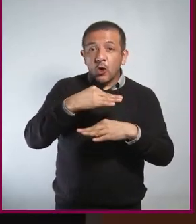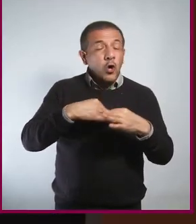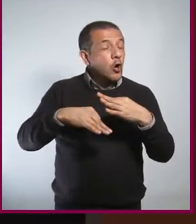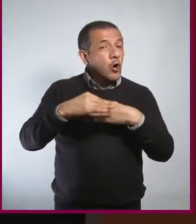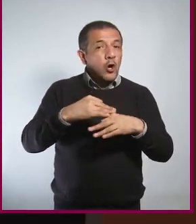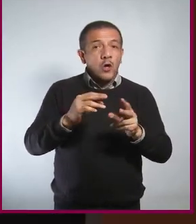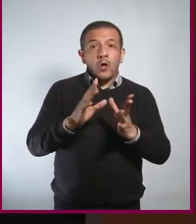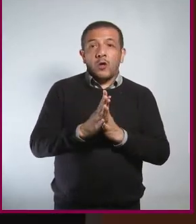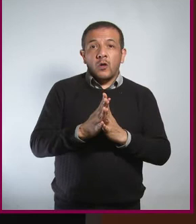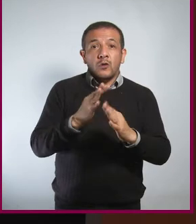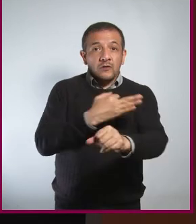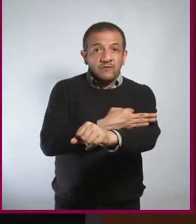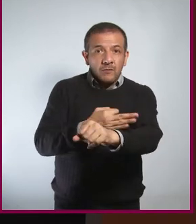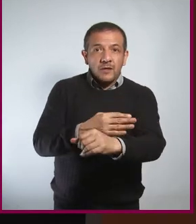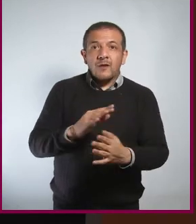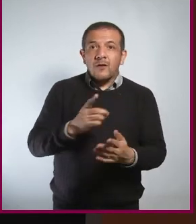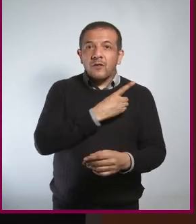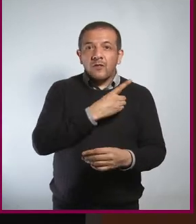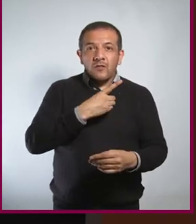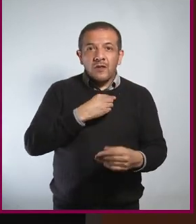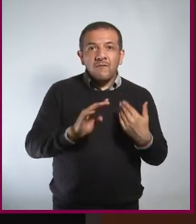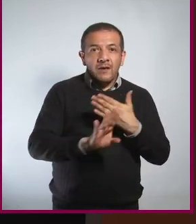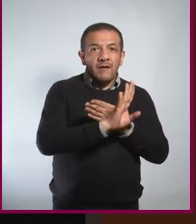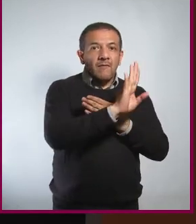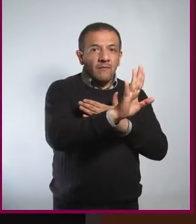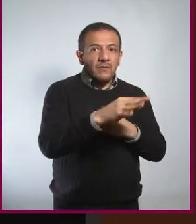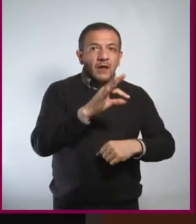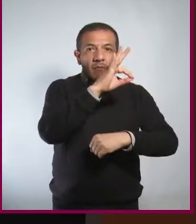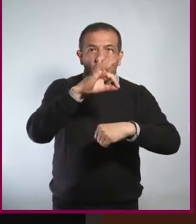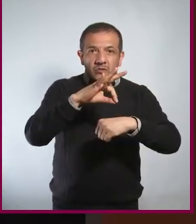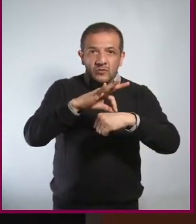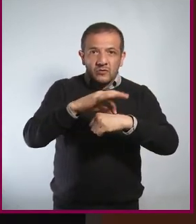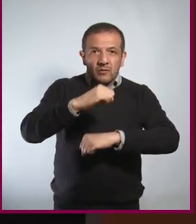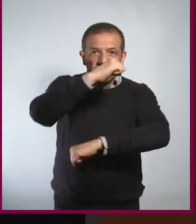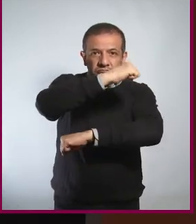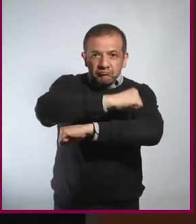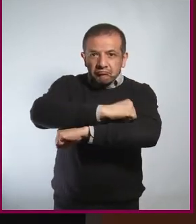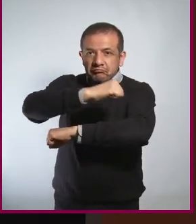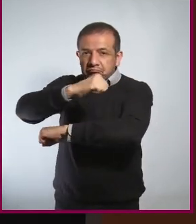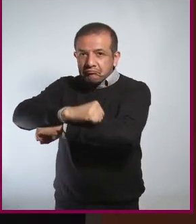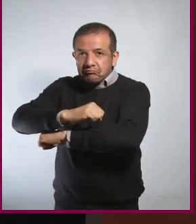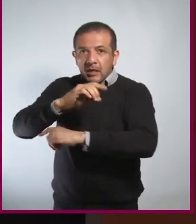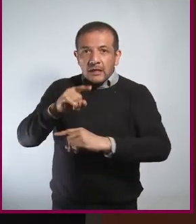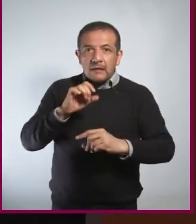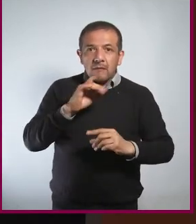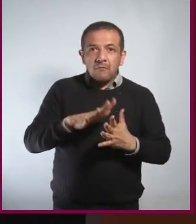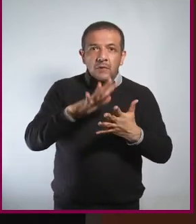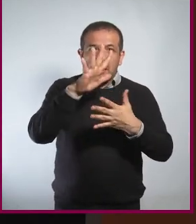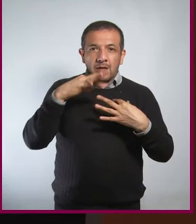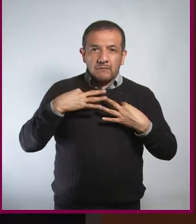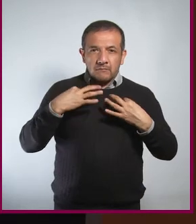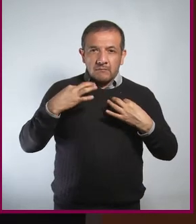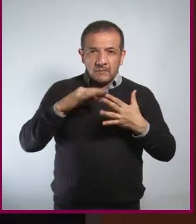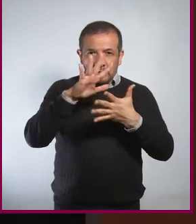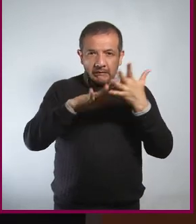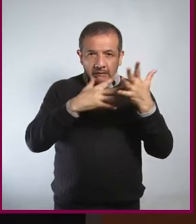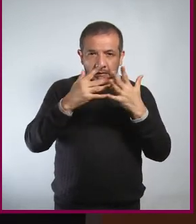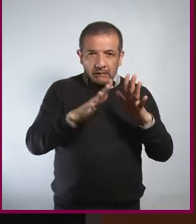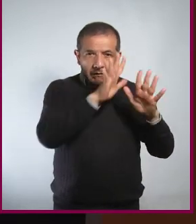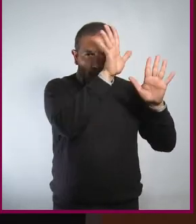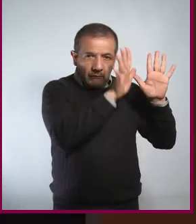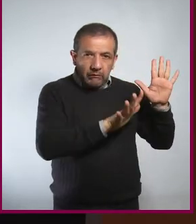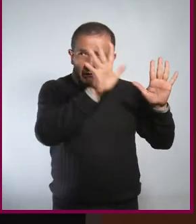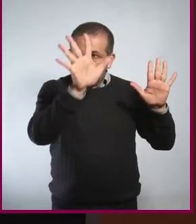que procurar que no entren mosquitos, cerrando puertas, cerrando ventanas o teniendo mosquiteros ubicados en puertas y ventanas si es que tienen que